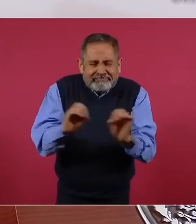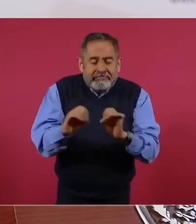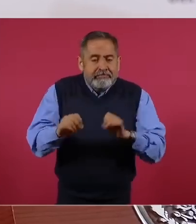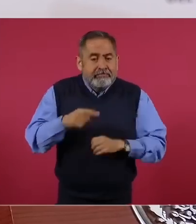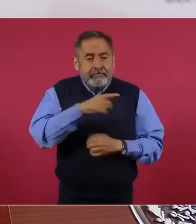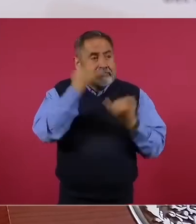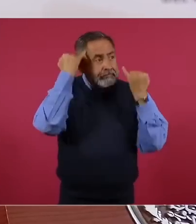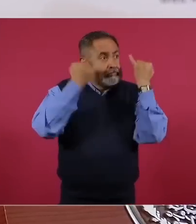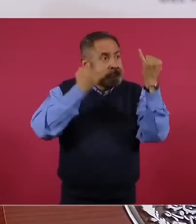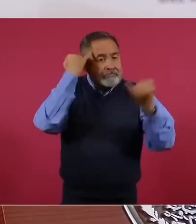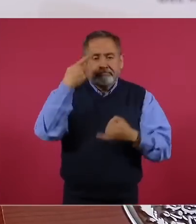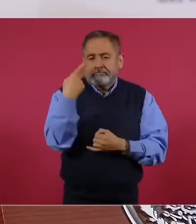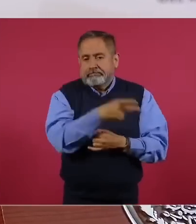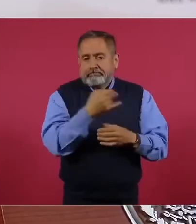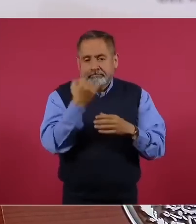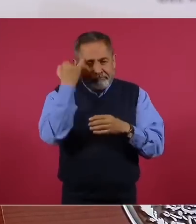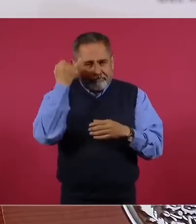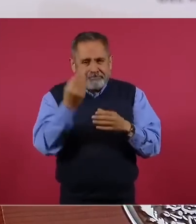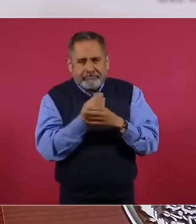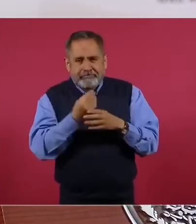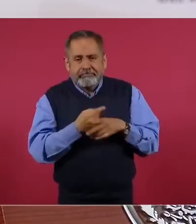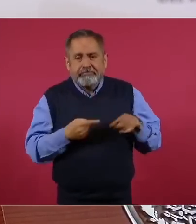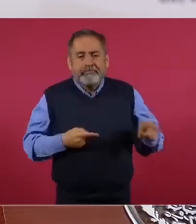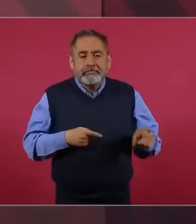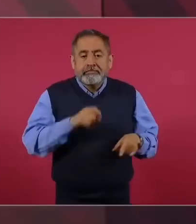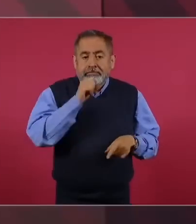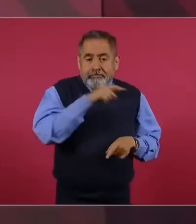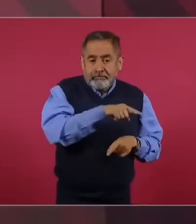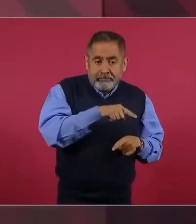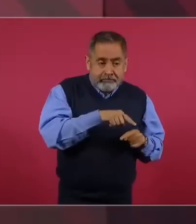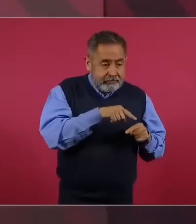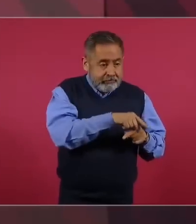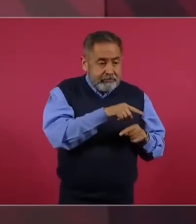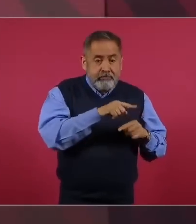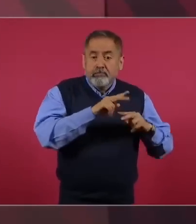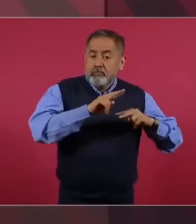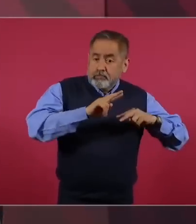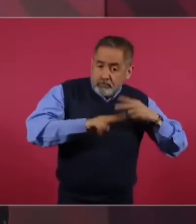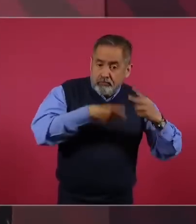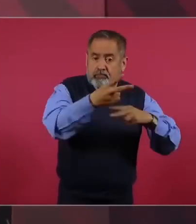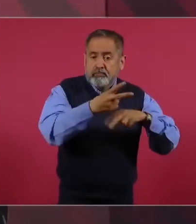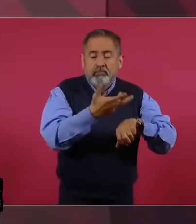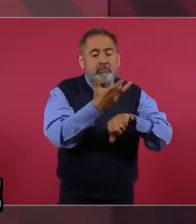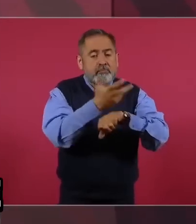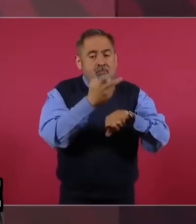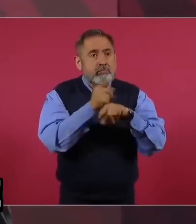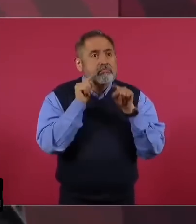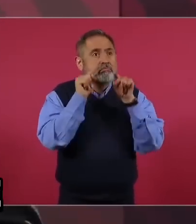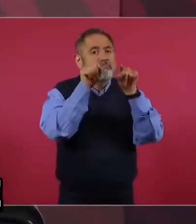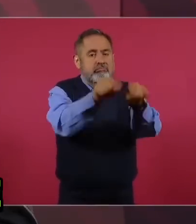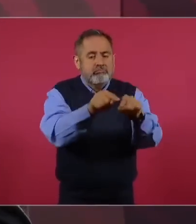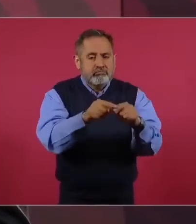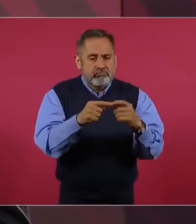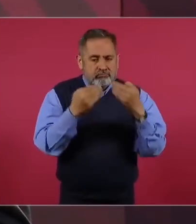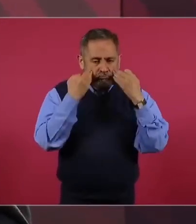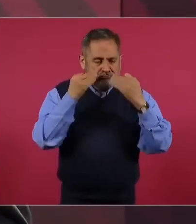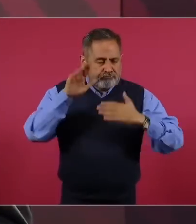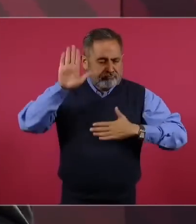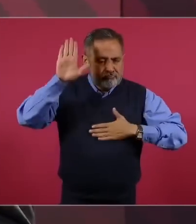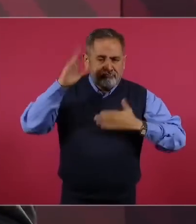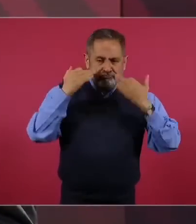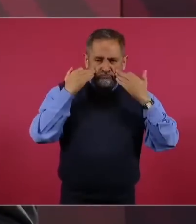solo con esta versión, que incluso ella va como testigo al Departamento de